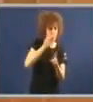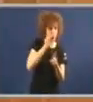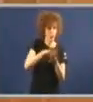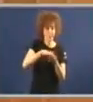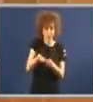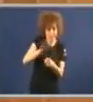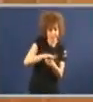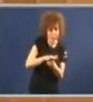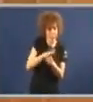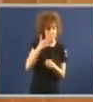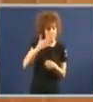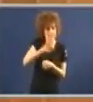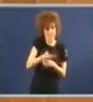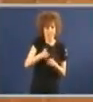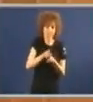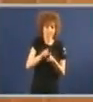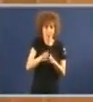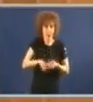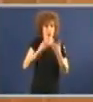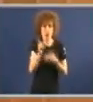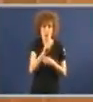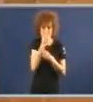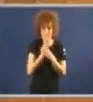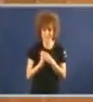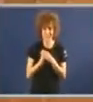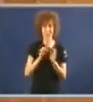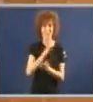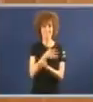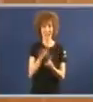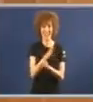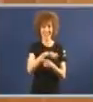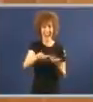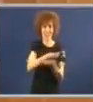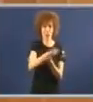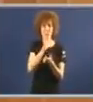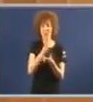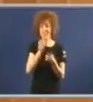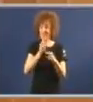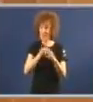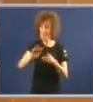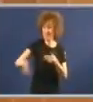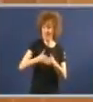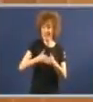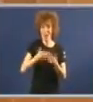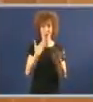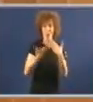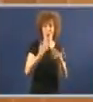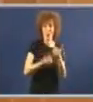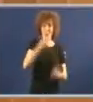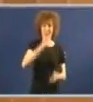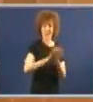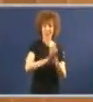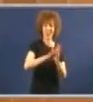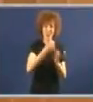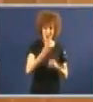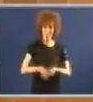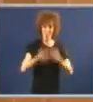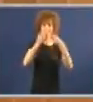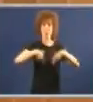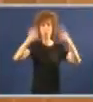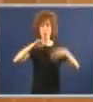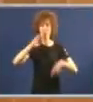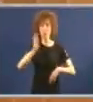maltrato no que viven, ao ser un medio moito máis pechado, posto que as relacións ca veciñanza son máis intensas e senten que ao facelo público afectarían o